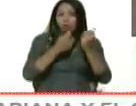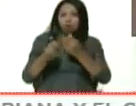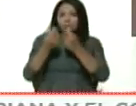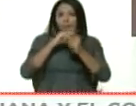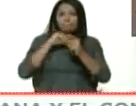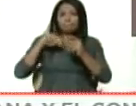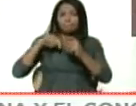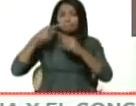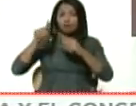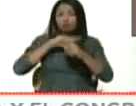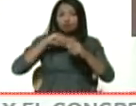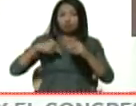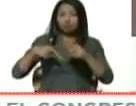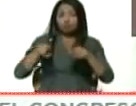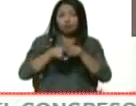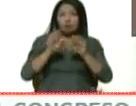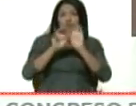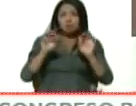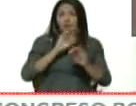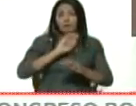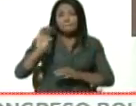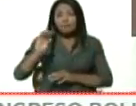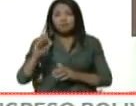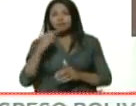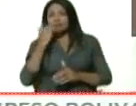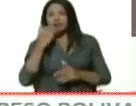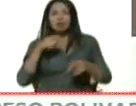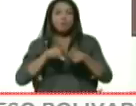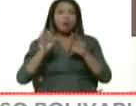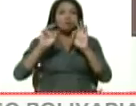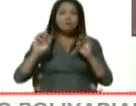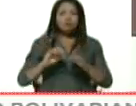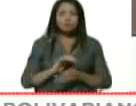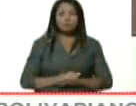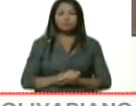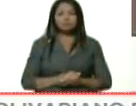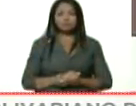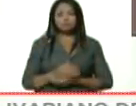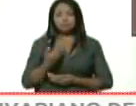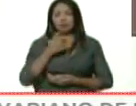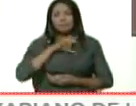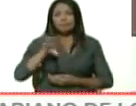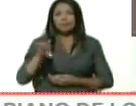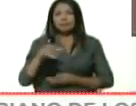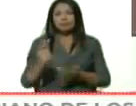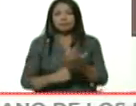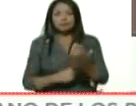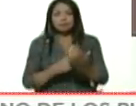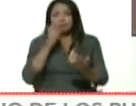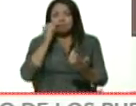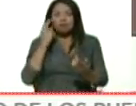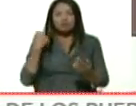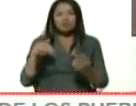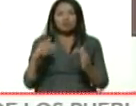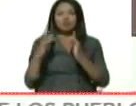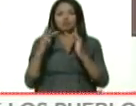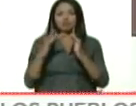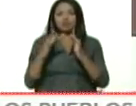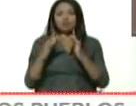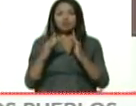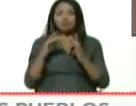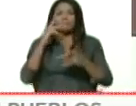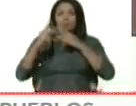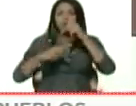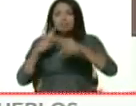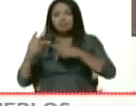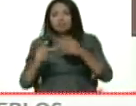obligados, por ser países vecinos y por ser países hermanos, a tener relaciones políticas